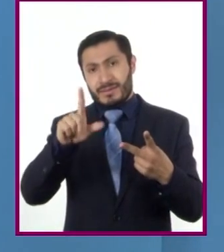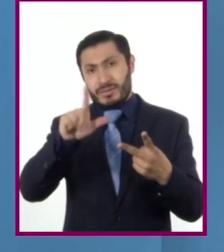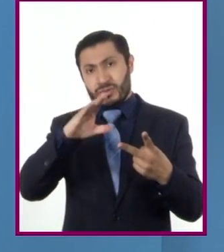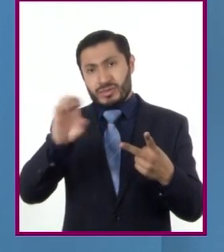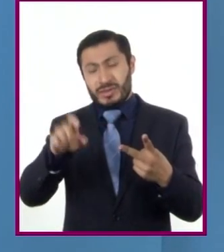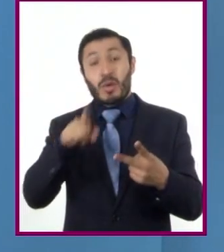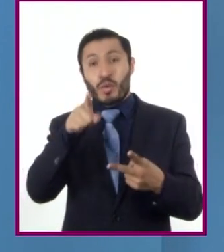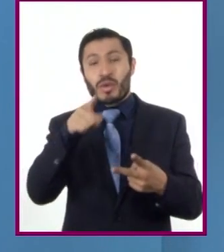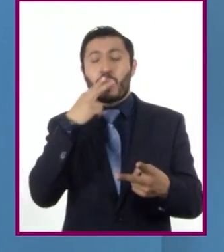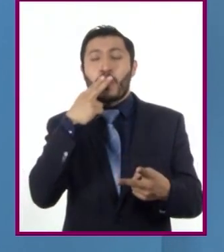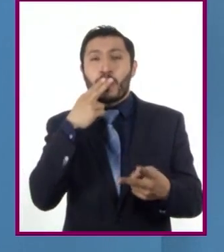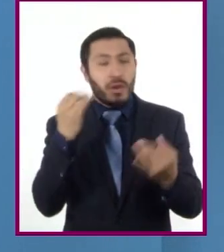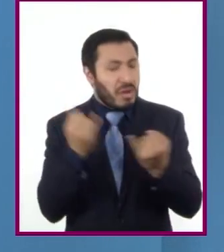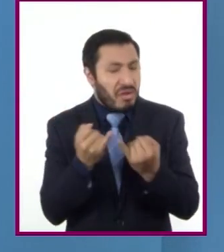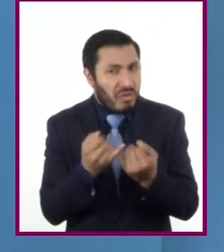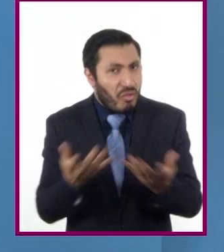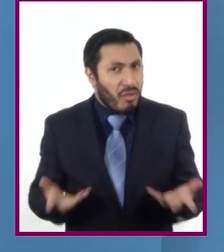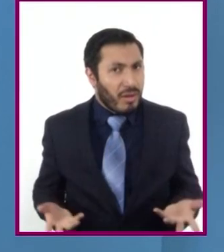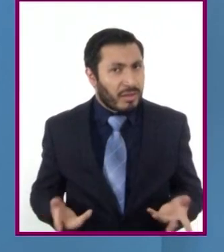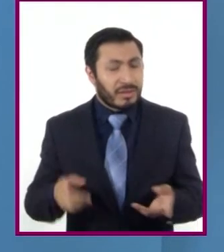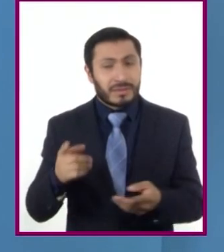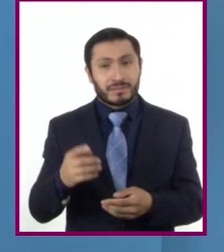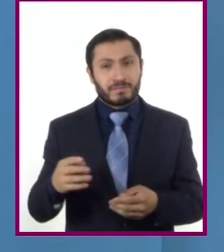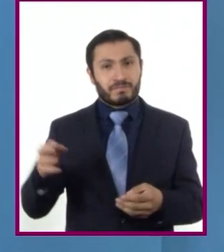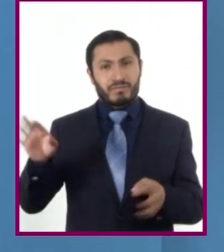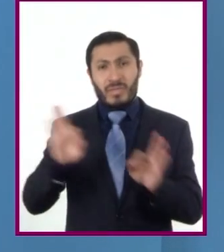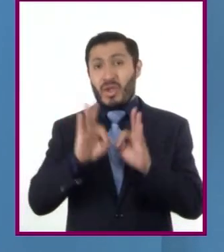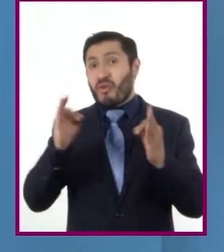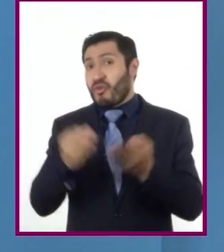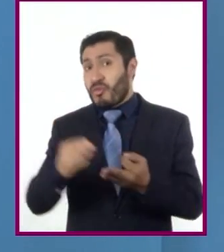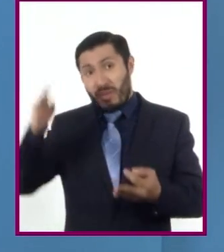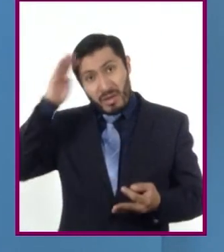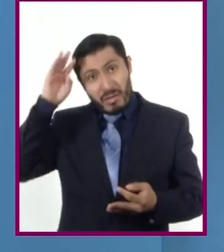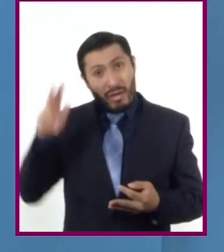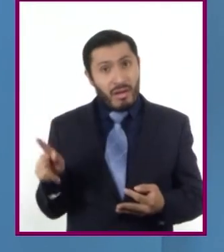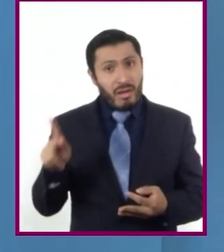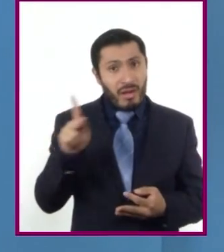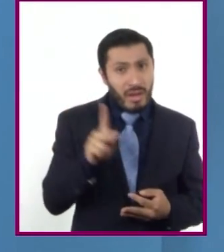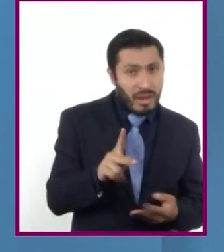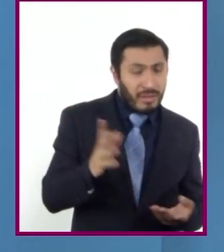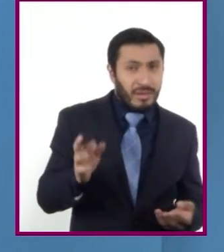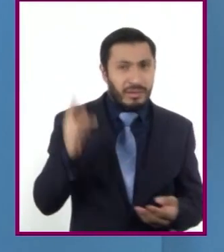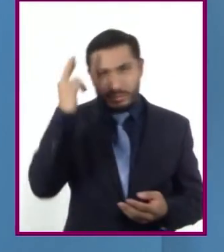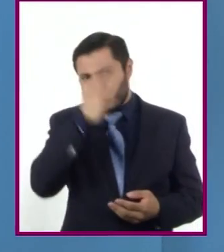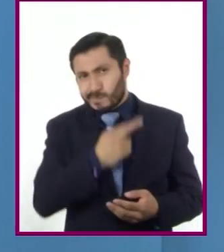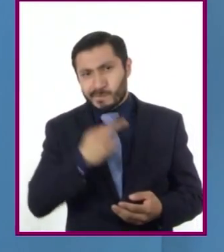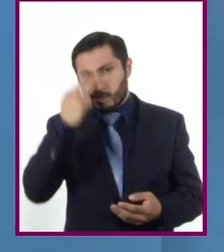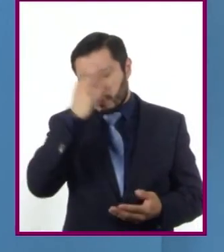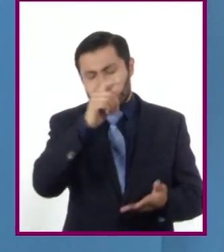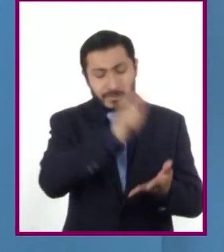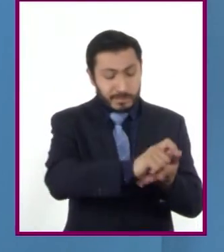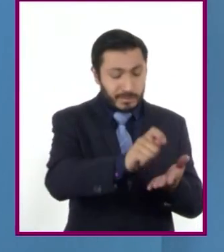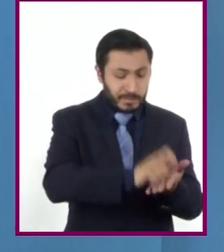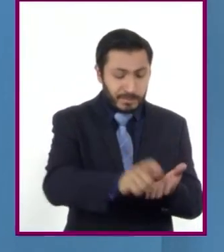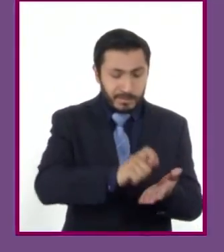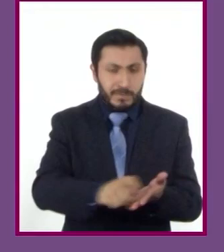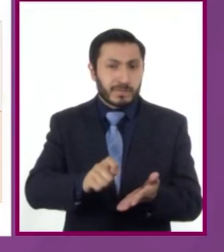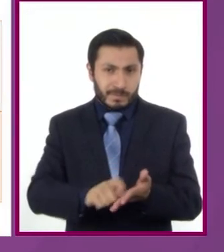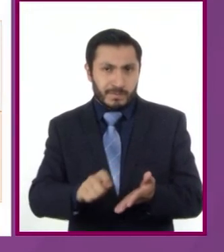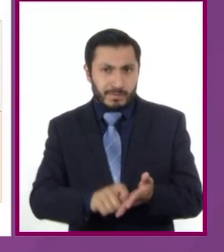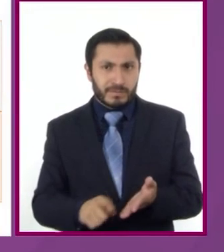procedimiento semejante? ¿Tuvieron razonamientos semejantes? Revísenlo y hagan sus anotaciones.